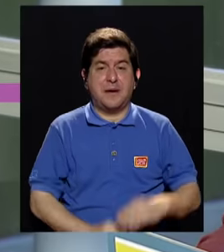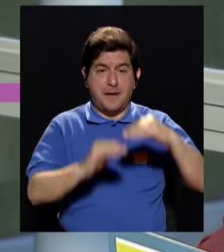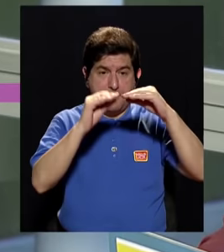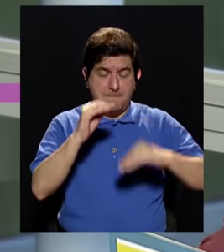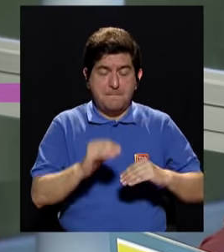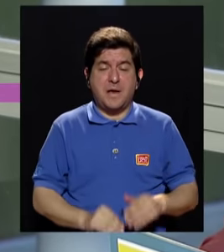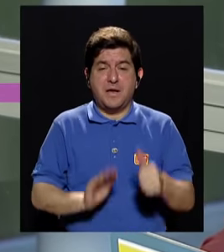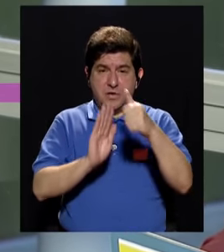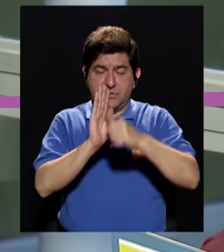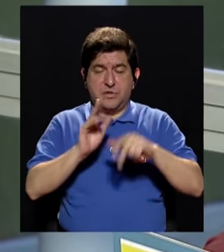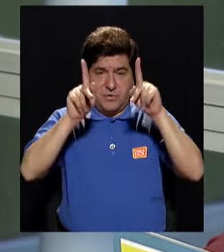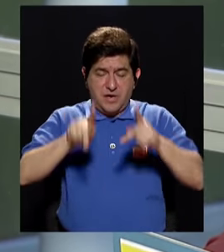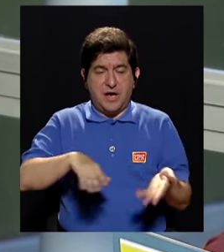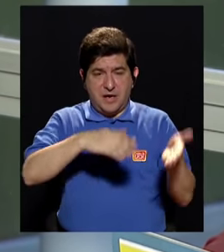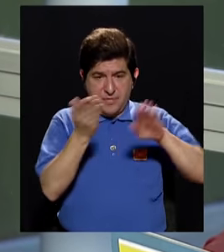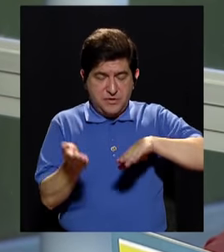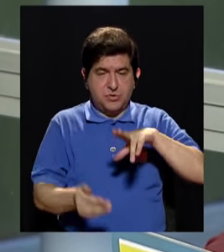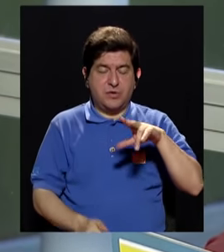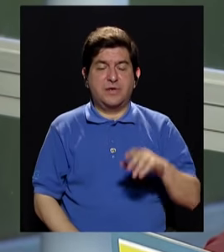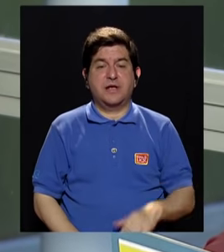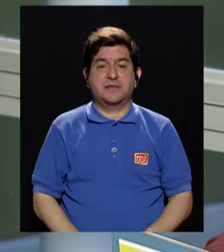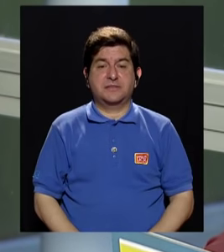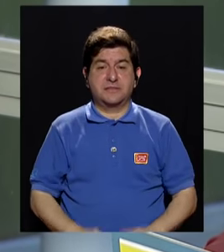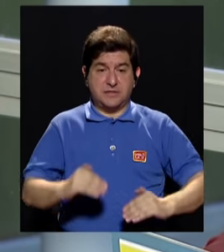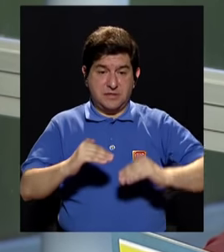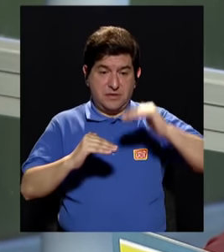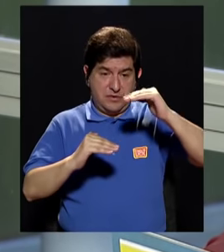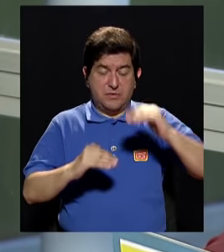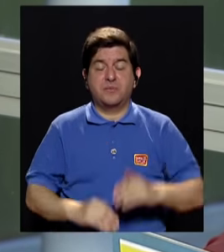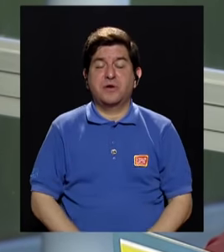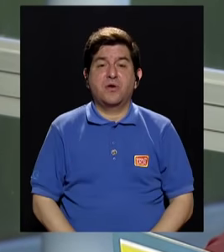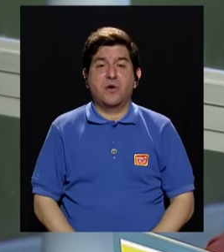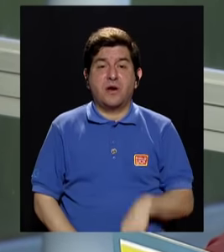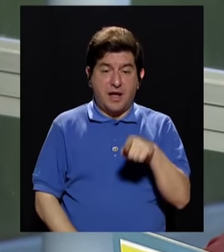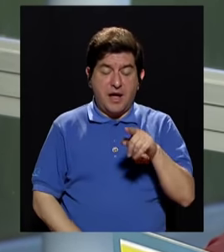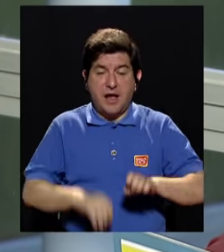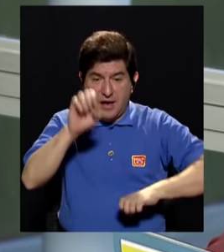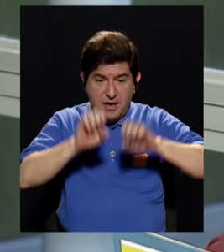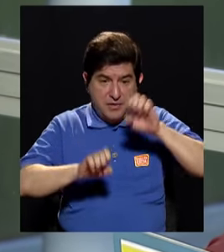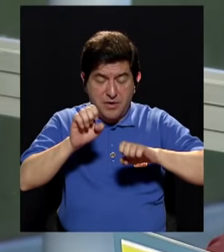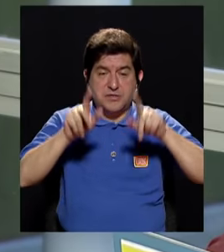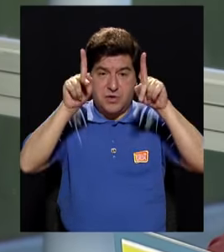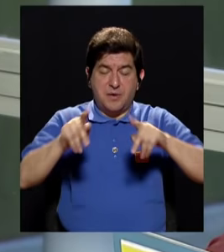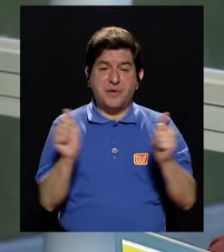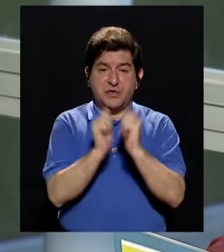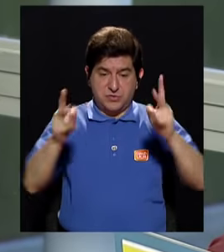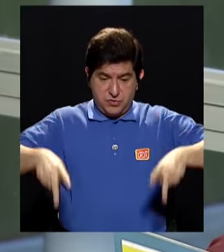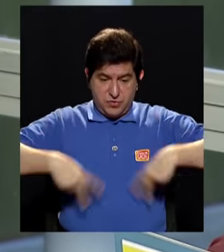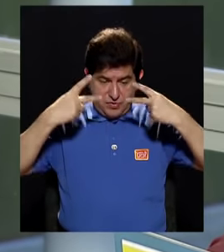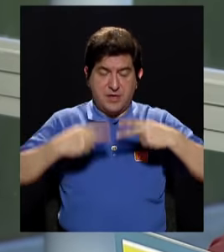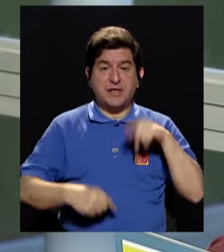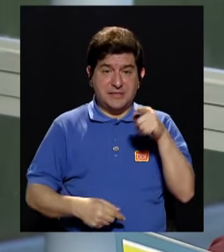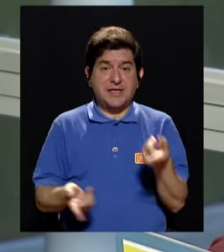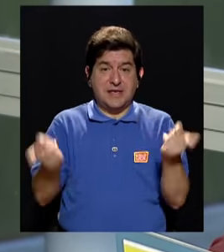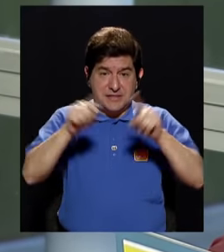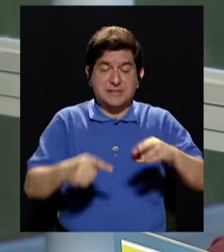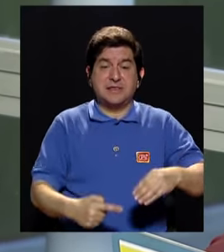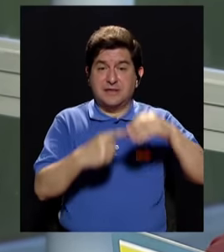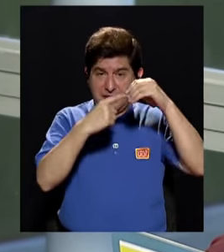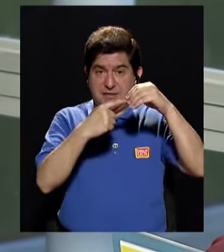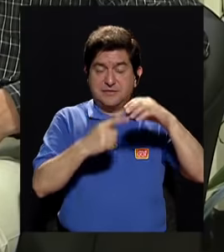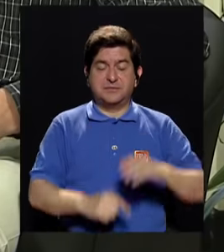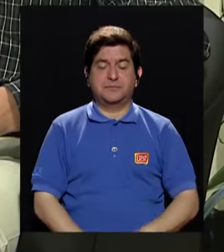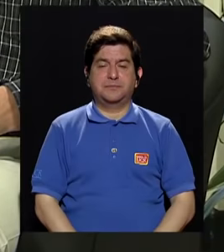mucho menos autopsias que valoraciones de personas vivas verdad si lo viemos en una balanza la mayoría de casos son valoraciones de personas